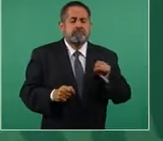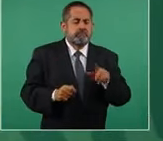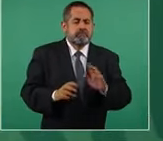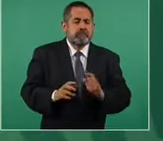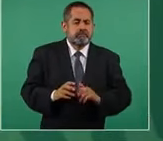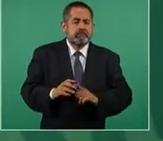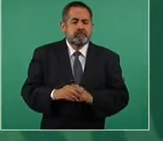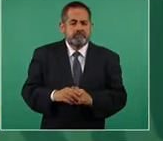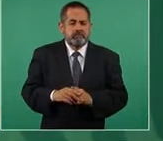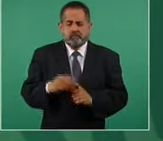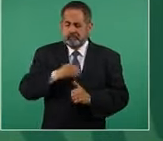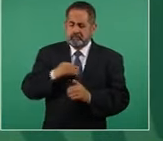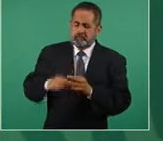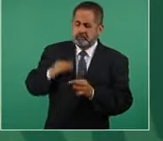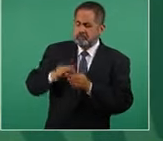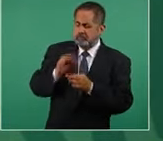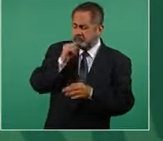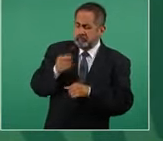que no cumplen.